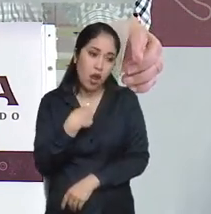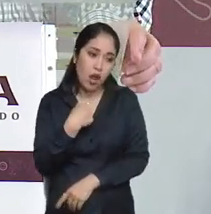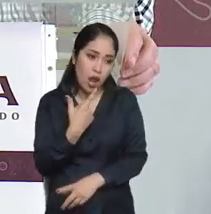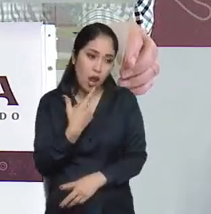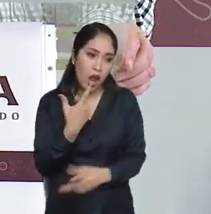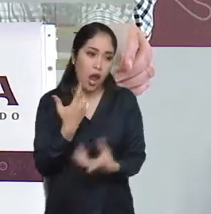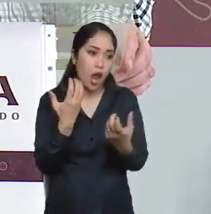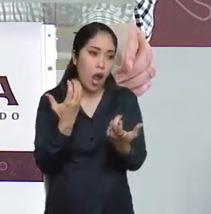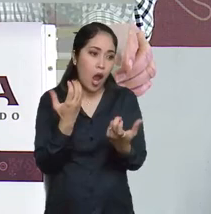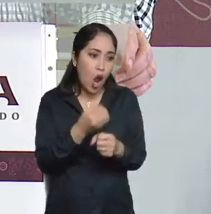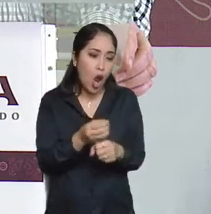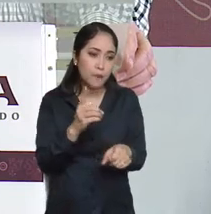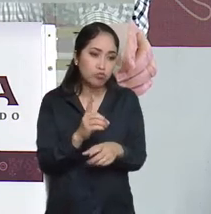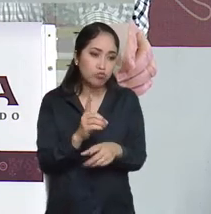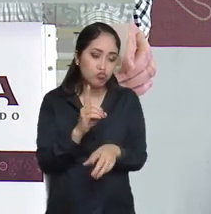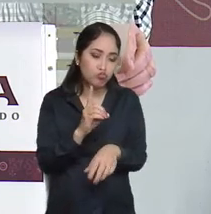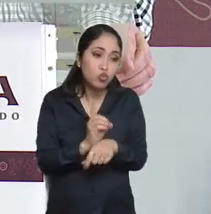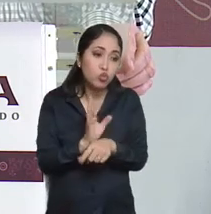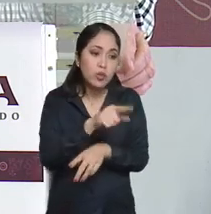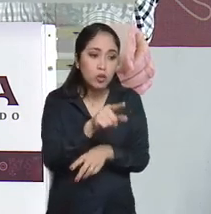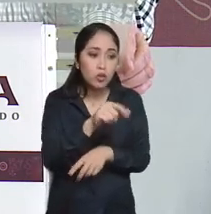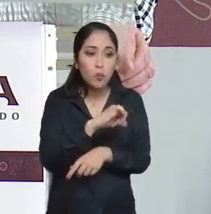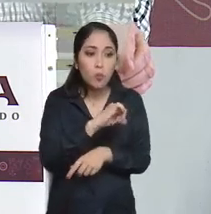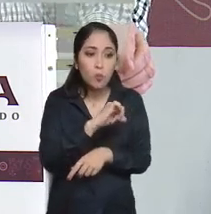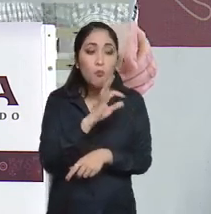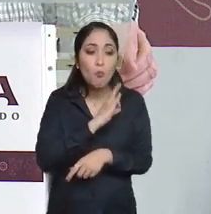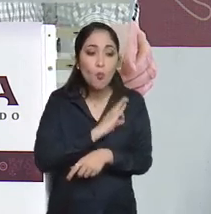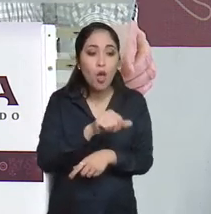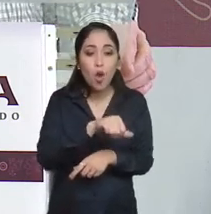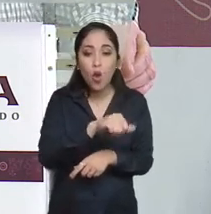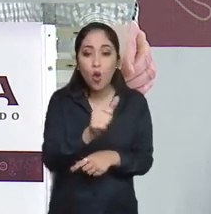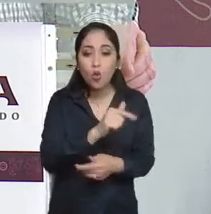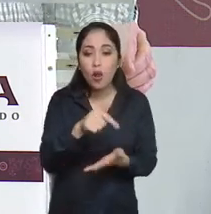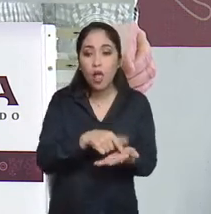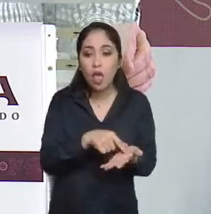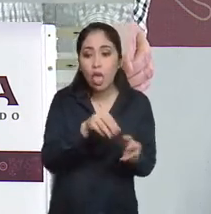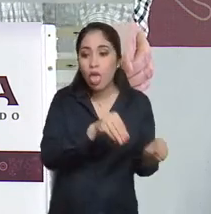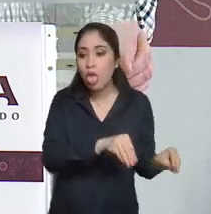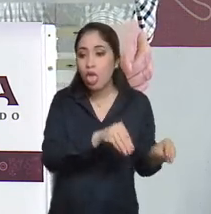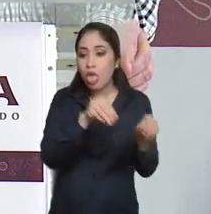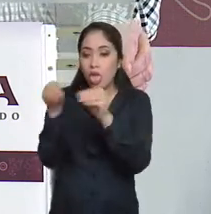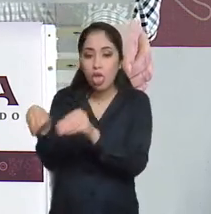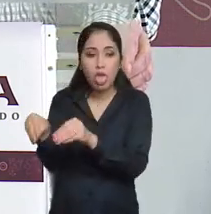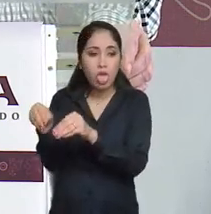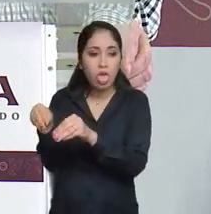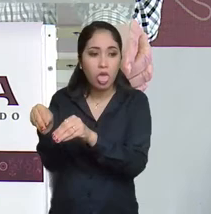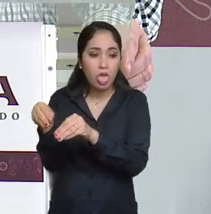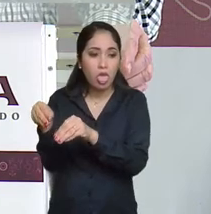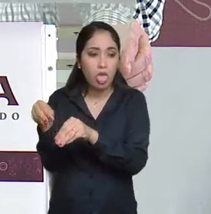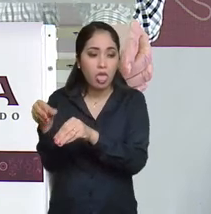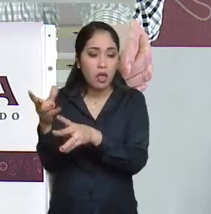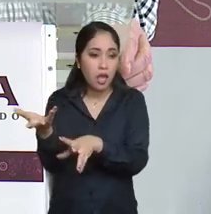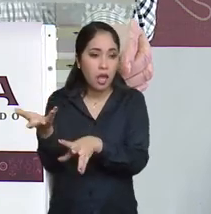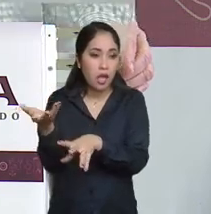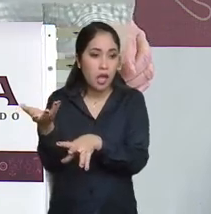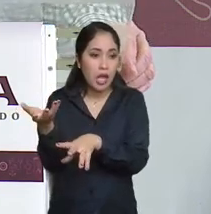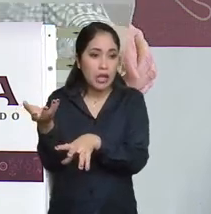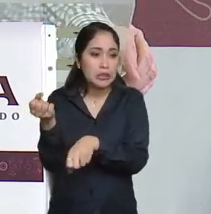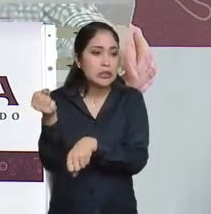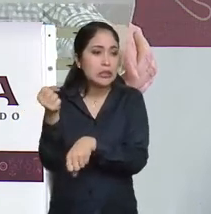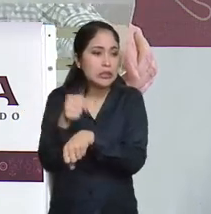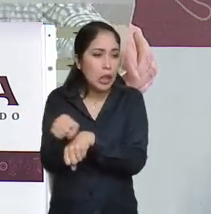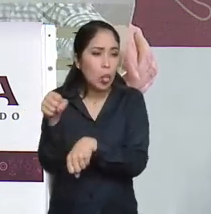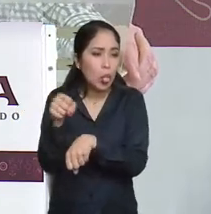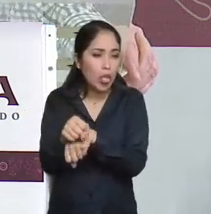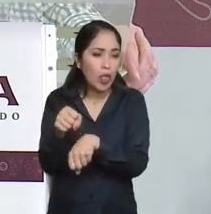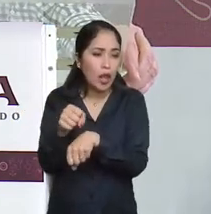en secundarias. Ahora en secundarias sí, porque en secundarias estuve repartiendo plazas y horas y cosas por el